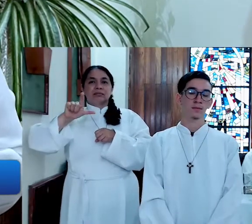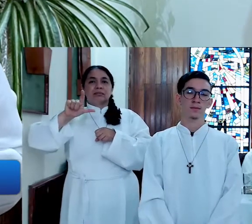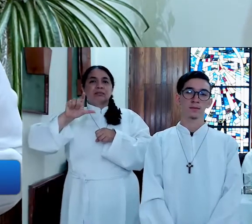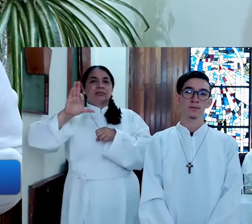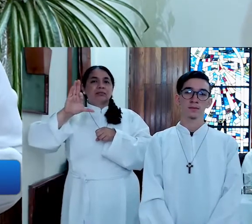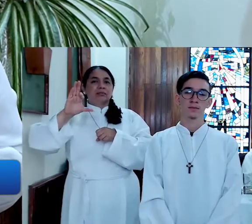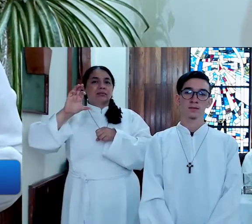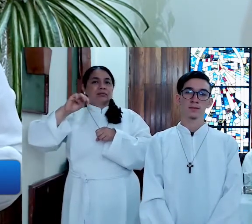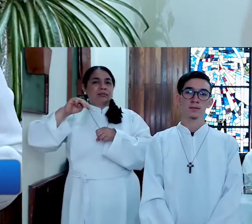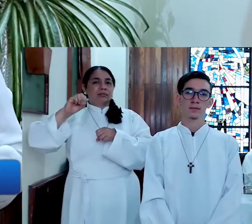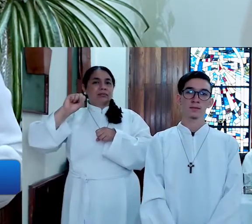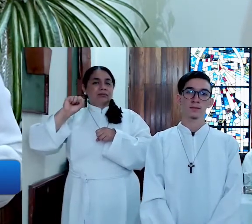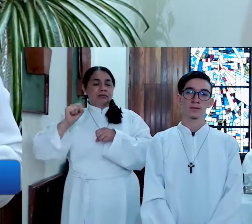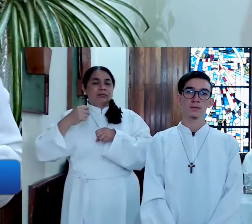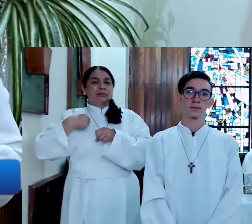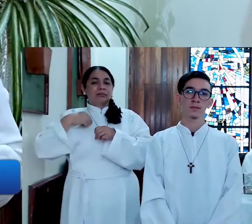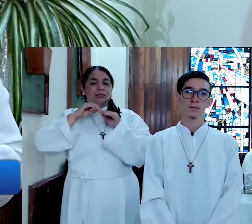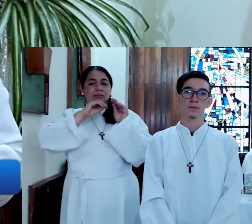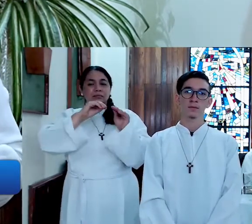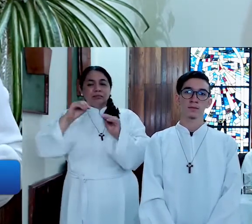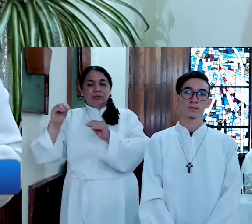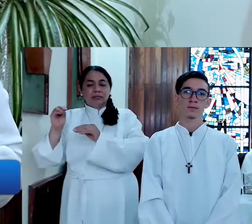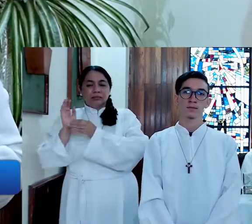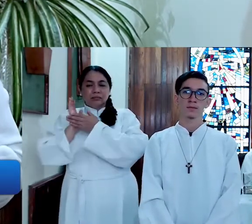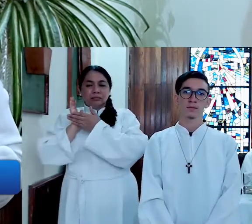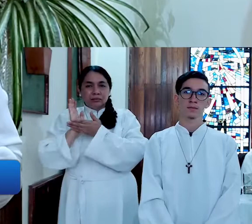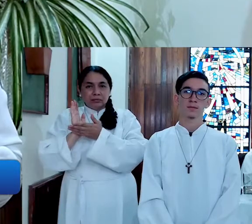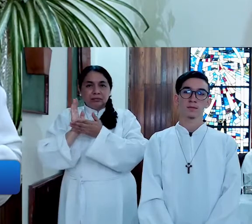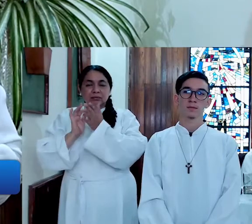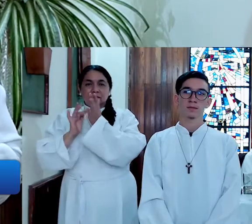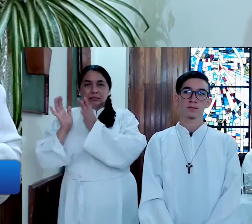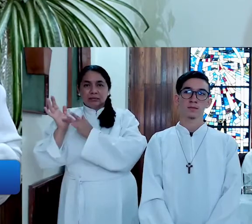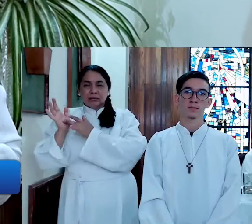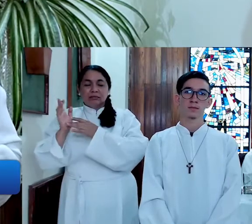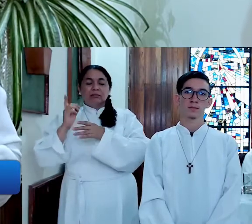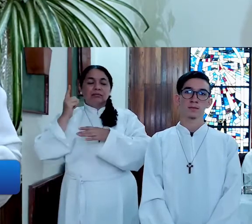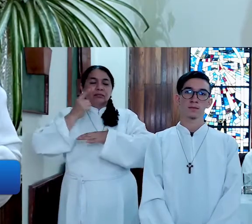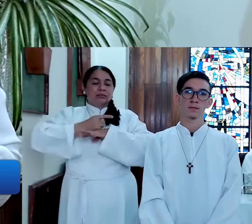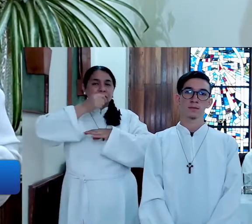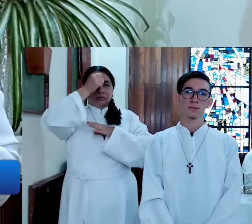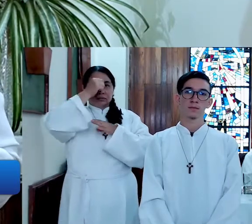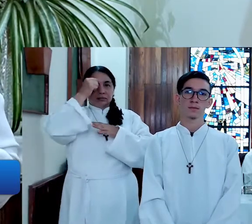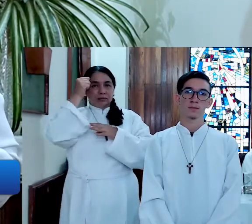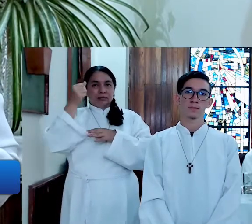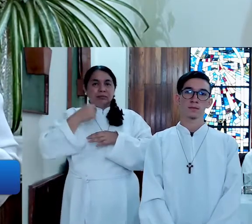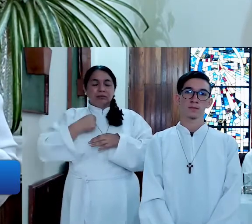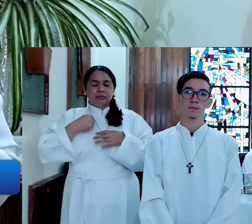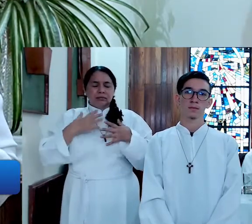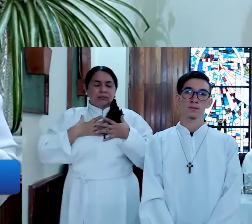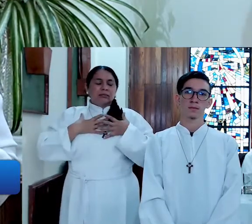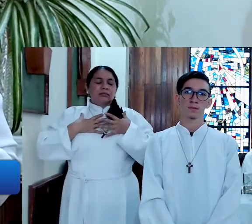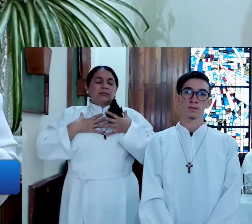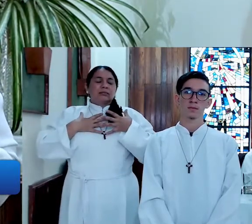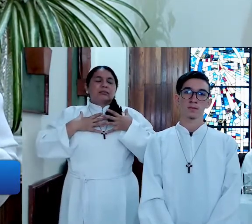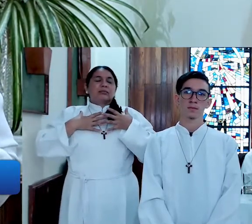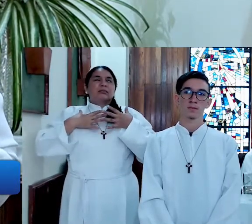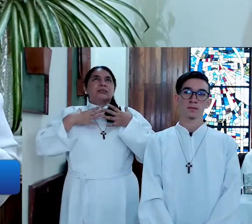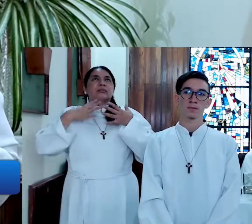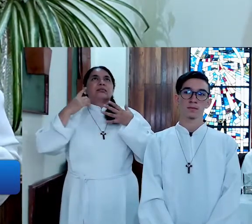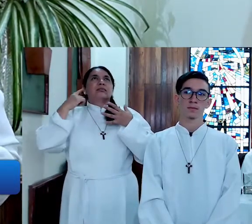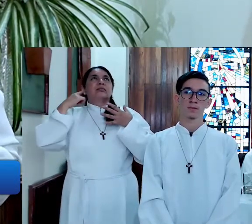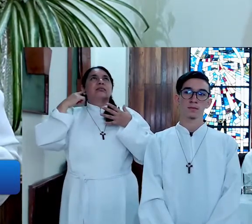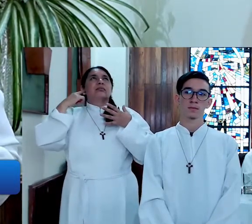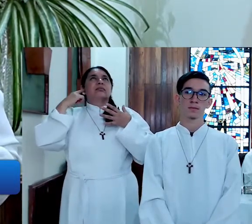Jesús. Un domingo caí en éxtasis y oí a mi espalda una voz